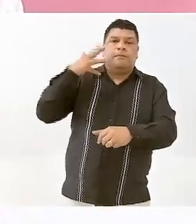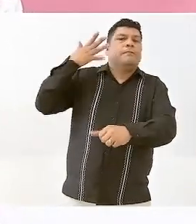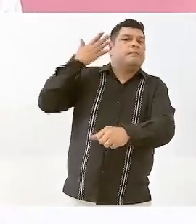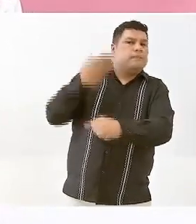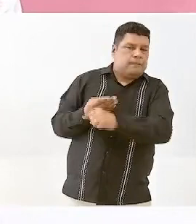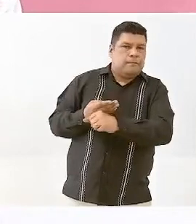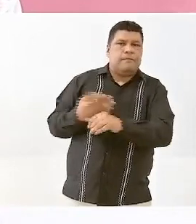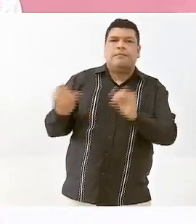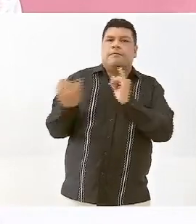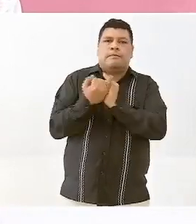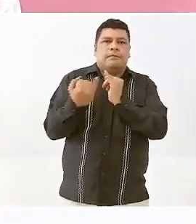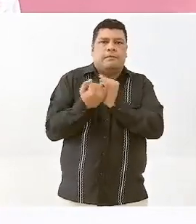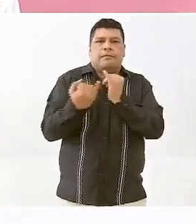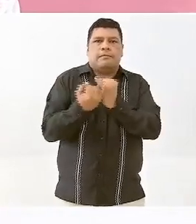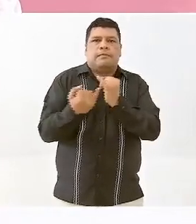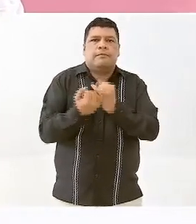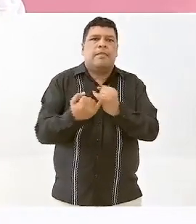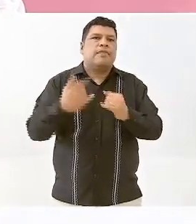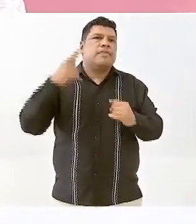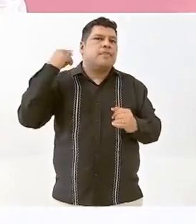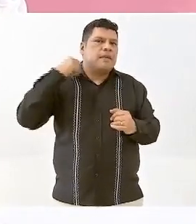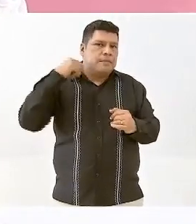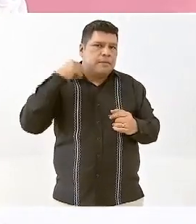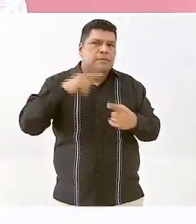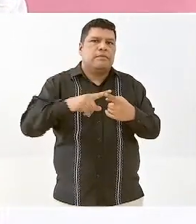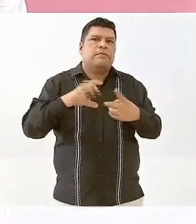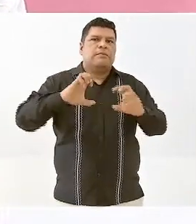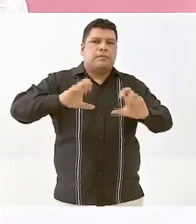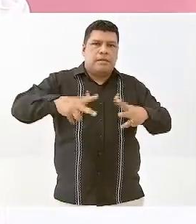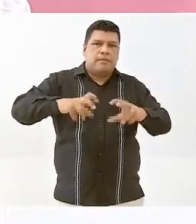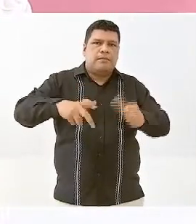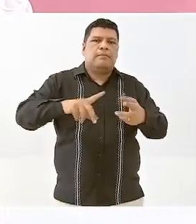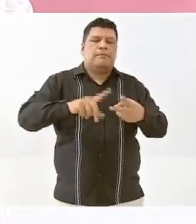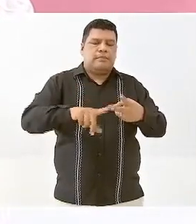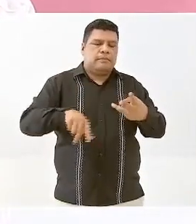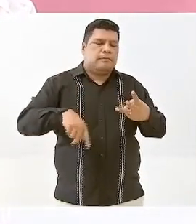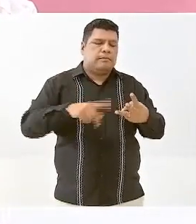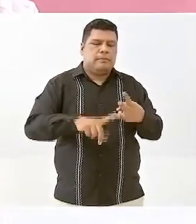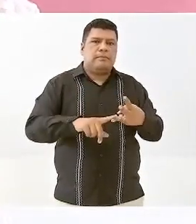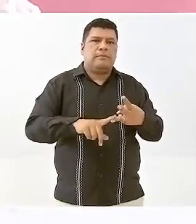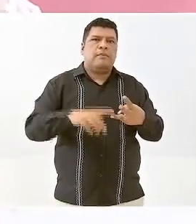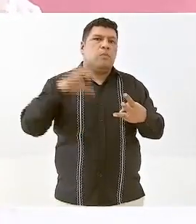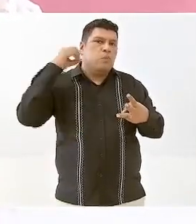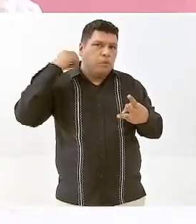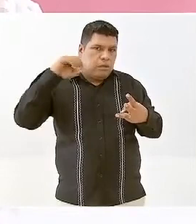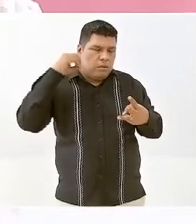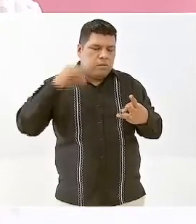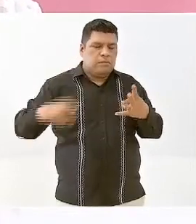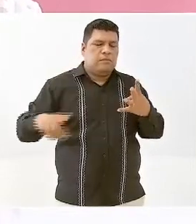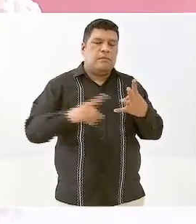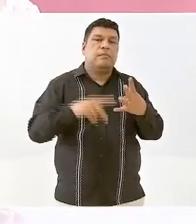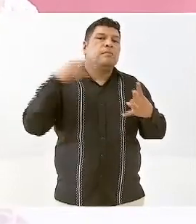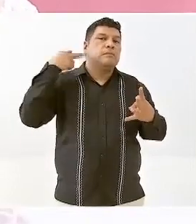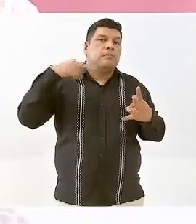y de los estados de Tabasco, de Chiapas, de